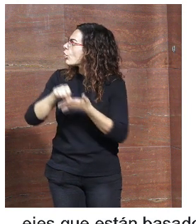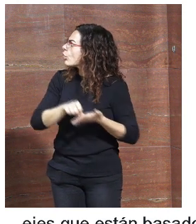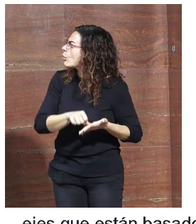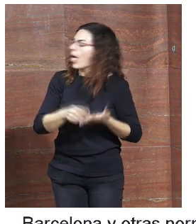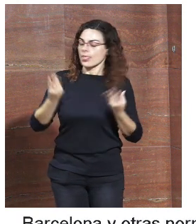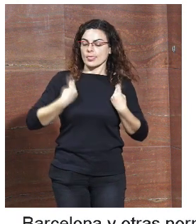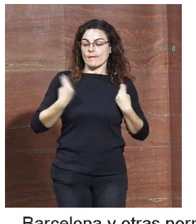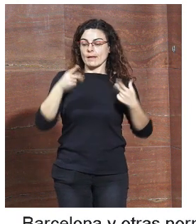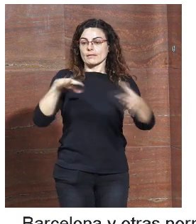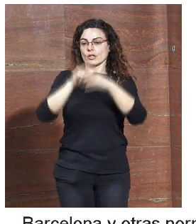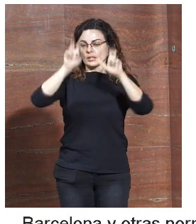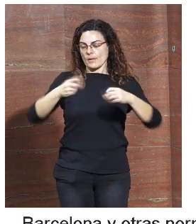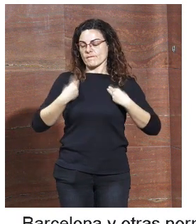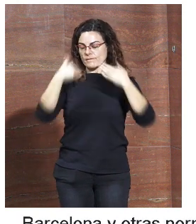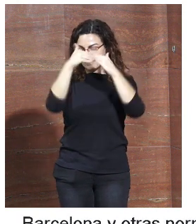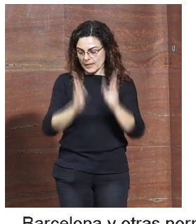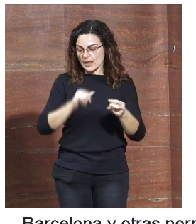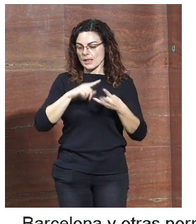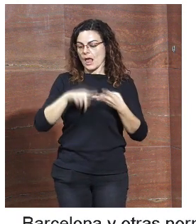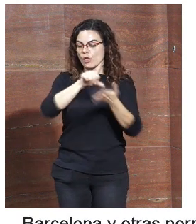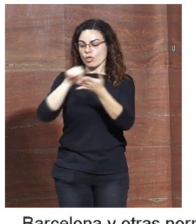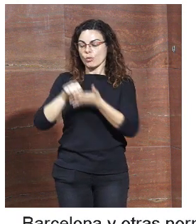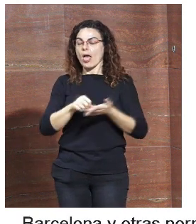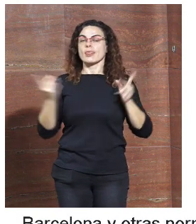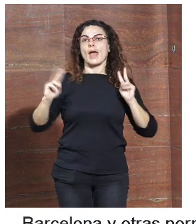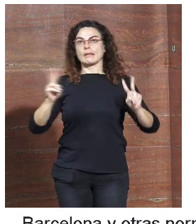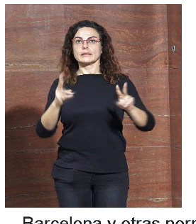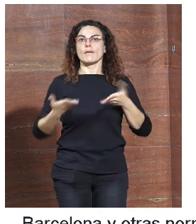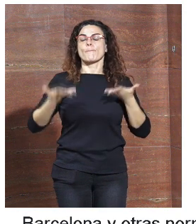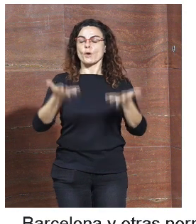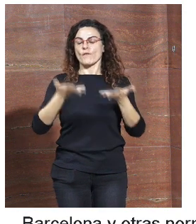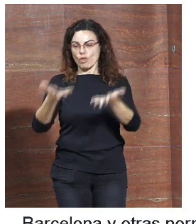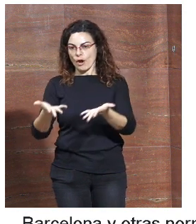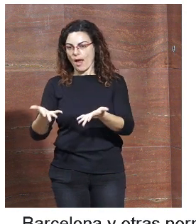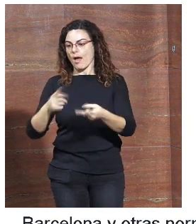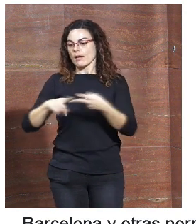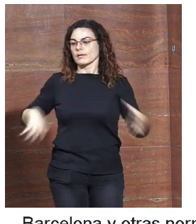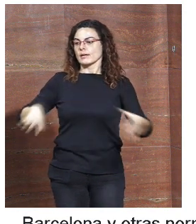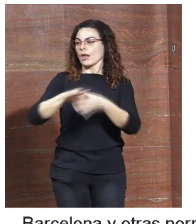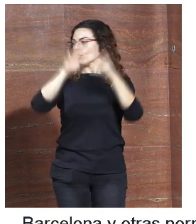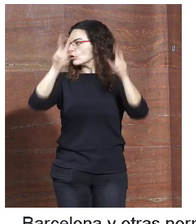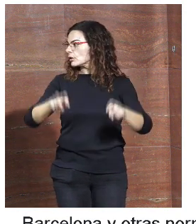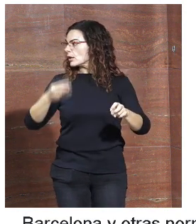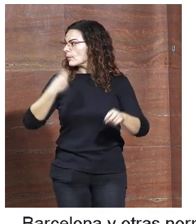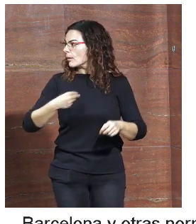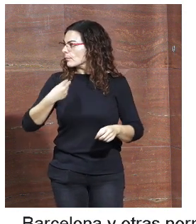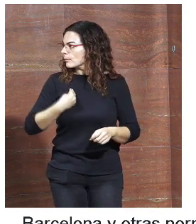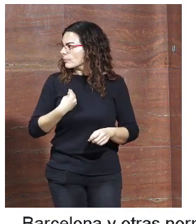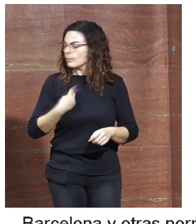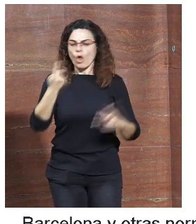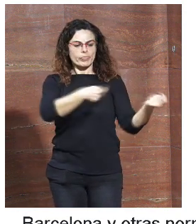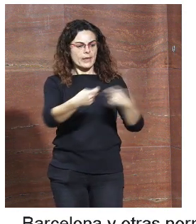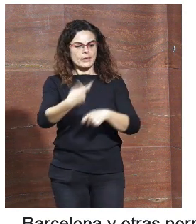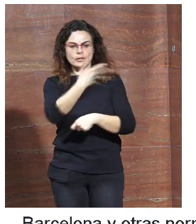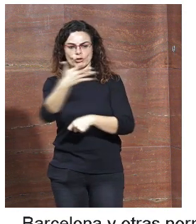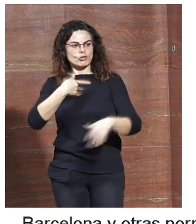y cómo se relacionan. La ciudad activa proveedora, ¿no?, que tiene que ver con, ¿no?, hablamos mucho de la ciudad de los 15 minutos, pero ¿dónde están las tiendas que